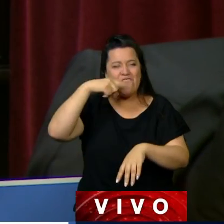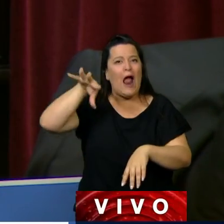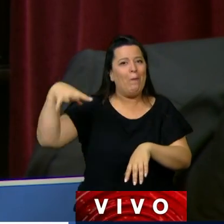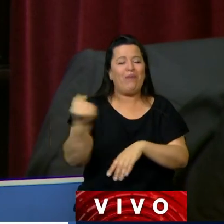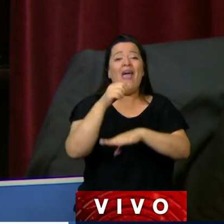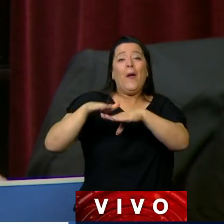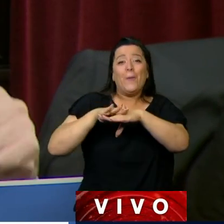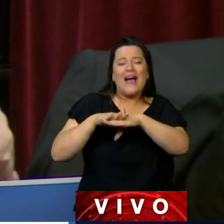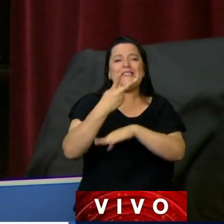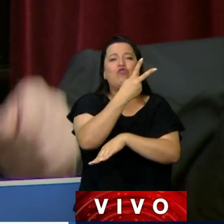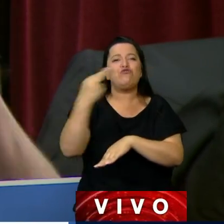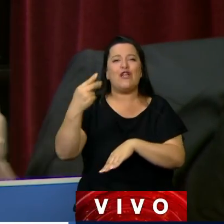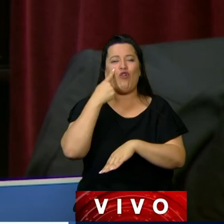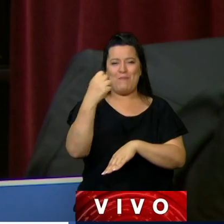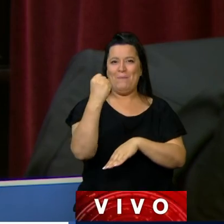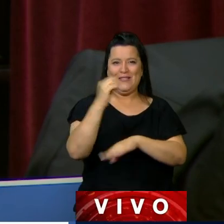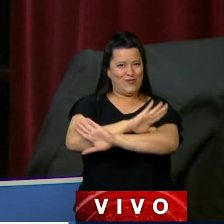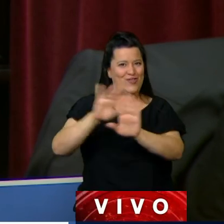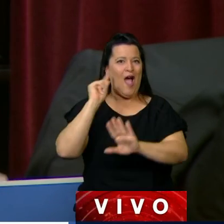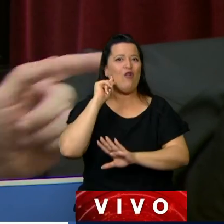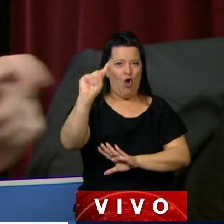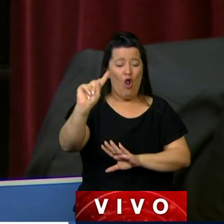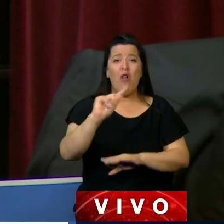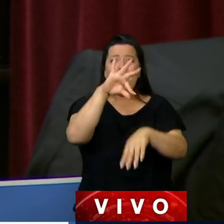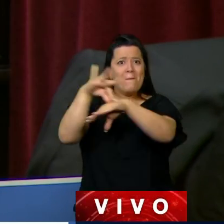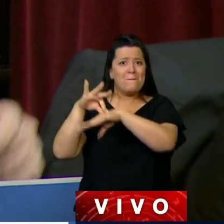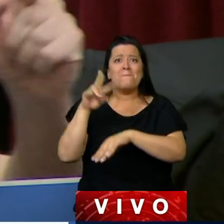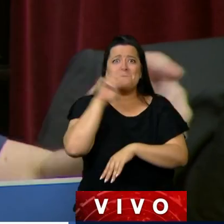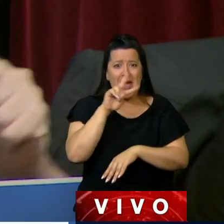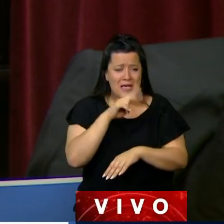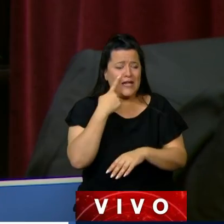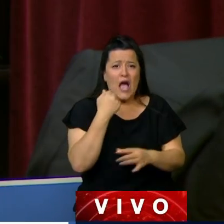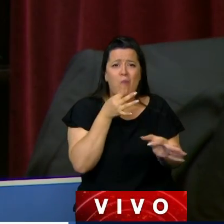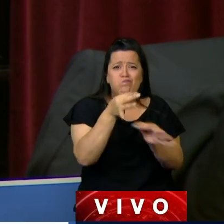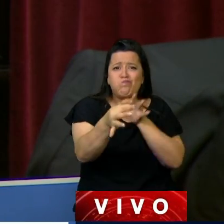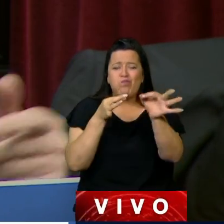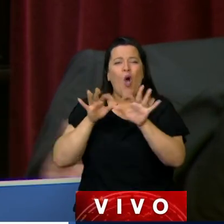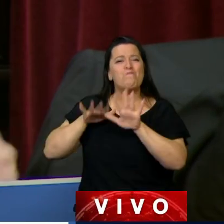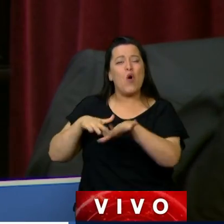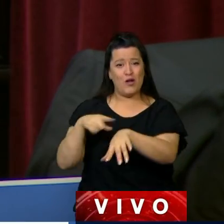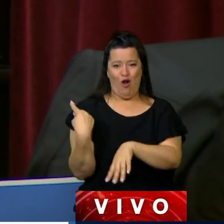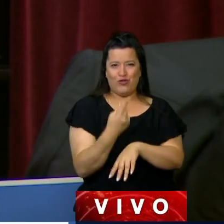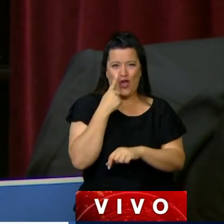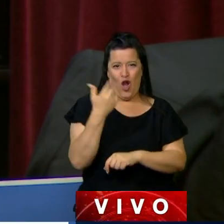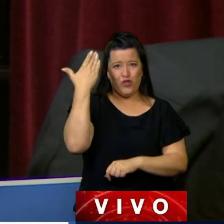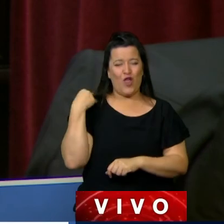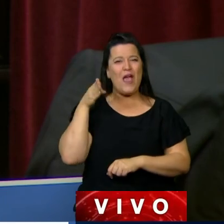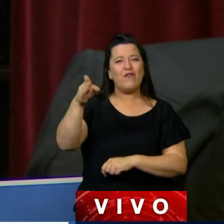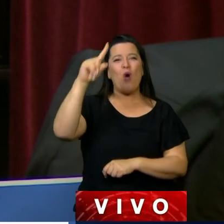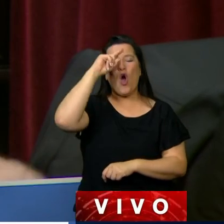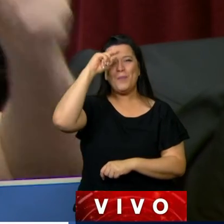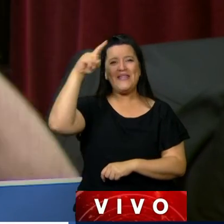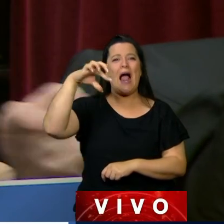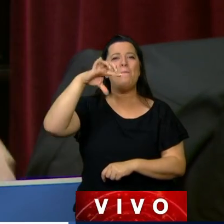inicial de 200.000 pesos. Médicas con las que estuvimos conversando en su movilización que fuimos a apoyar el otro día del Hospital